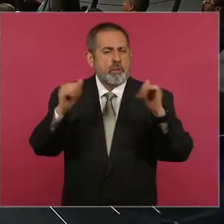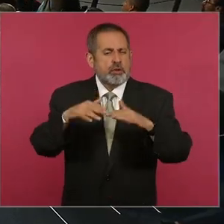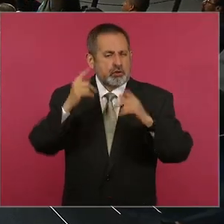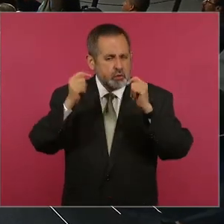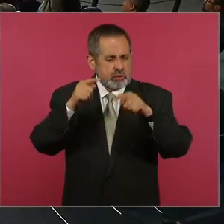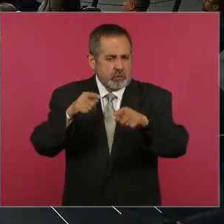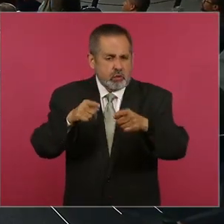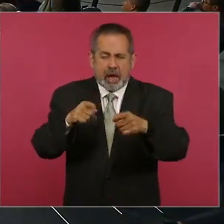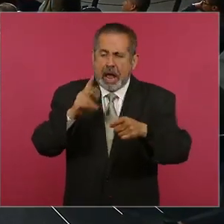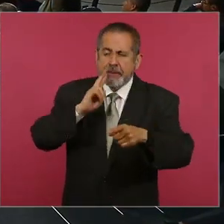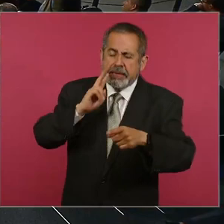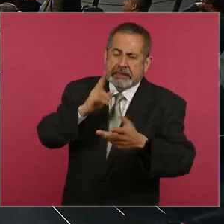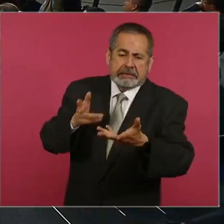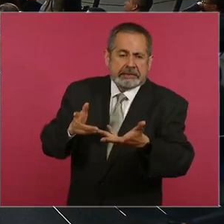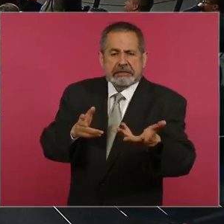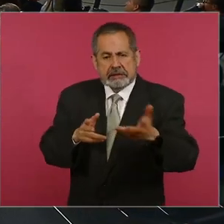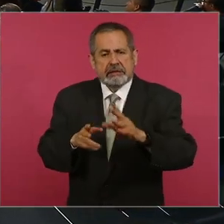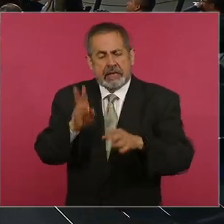Eso habría que verlo,